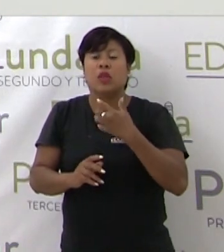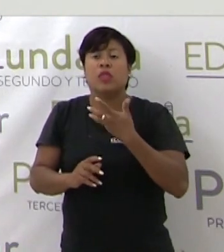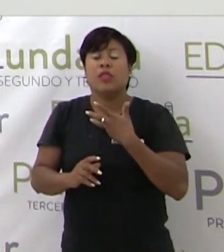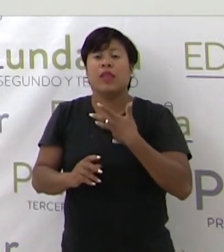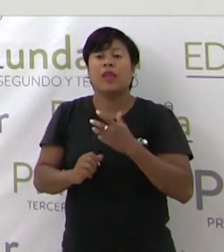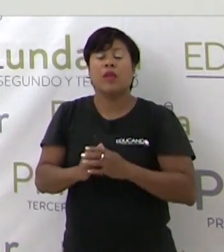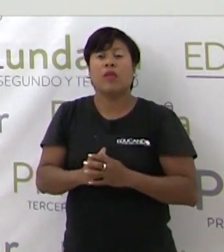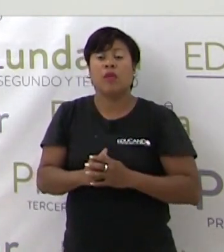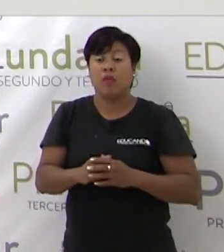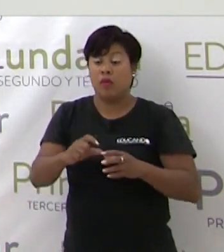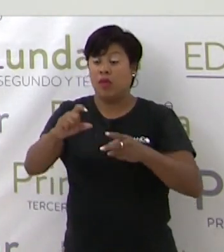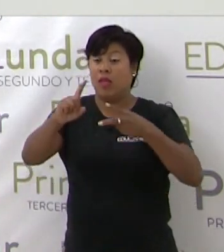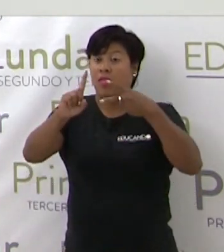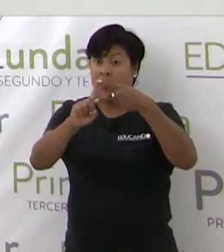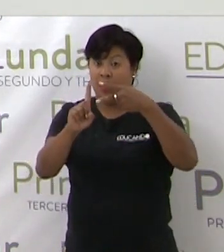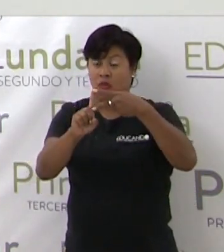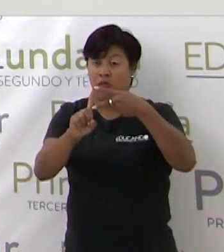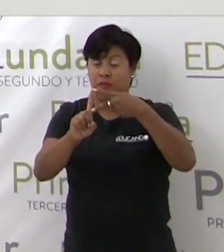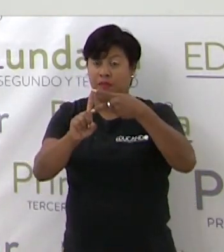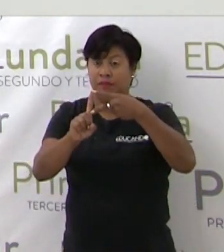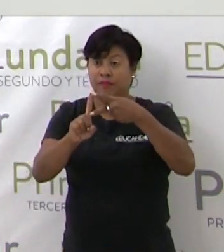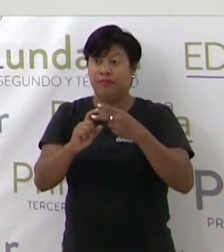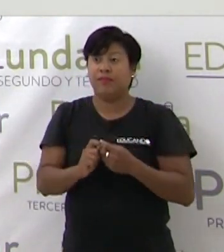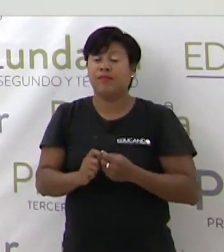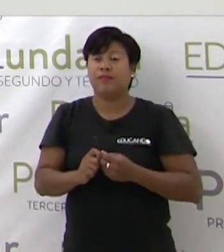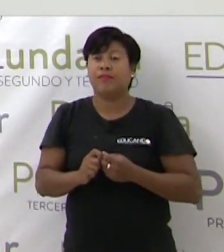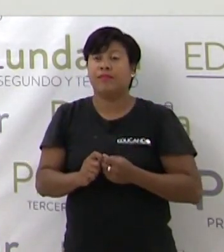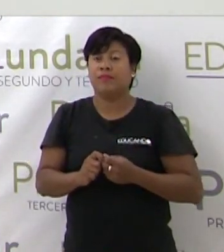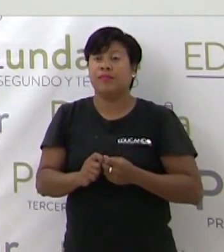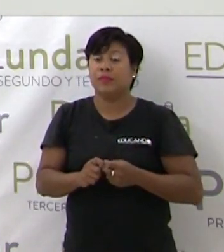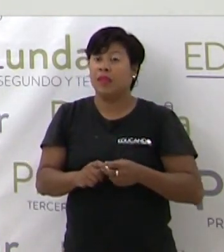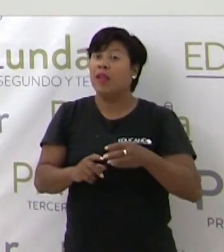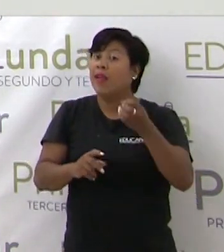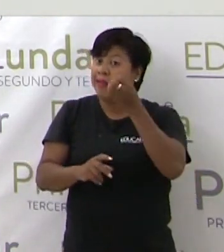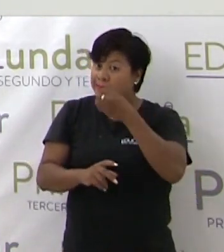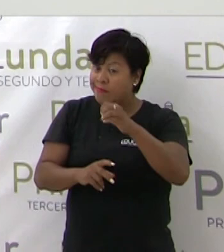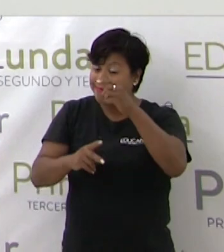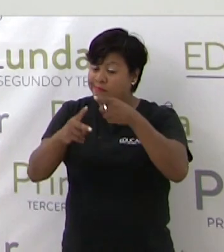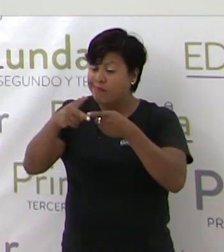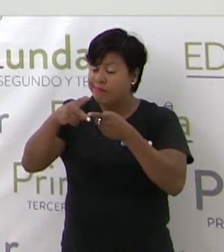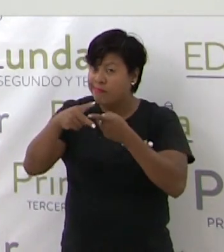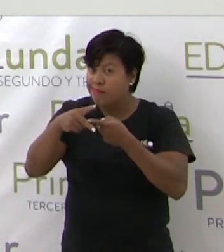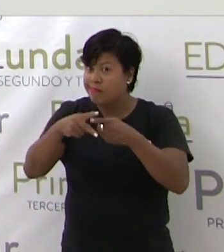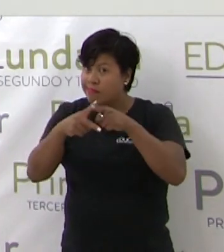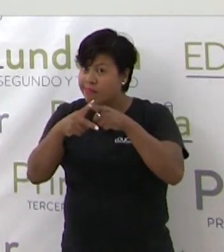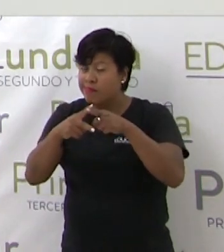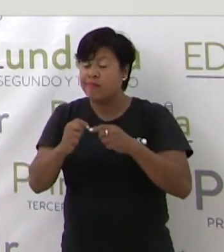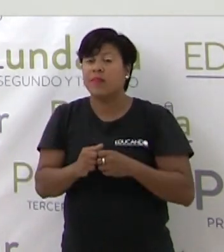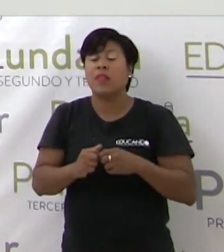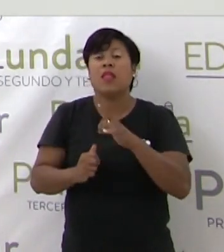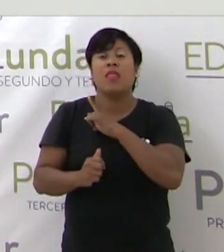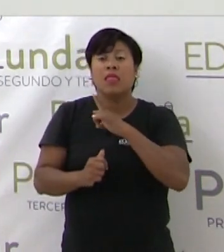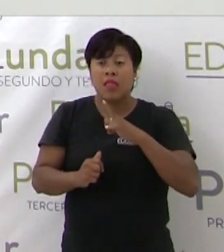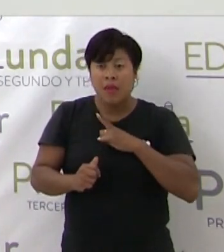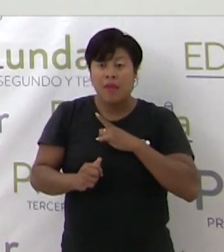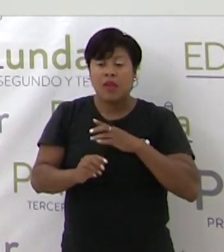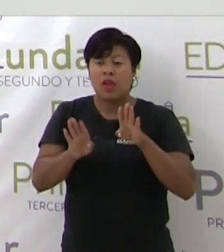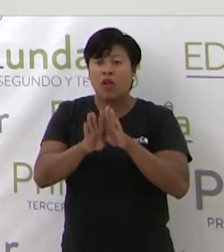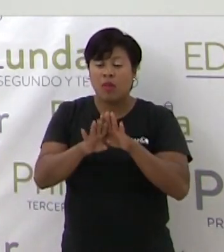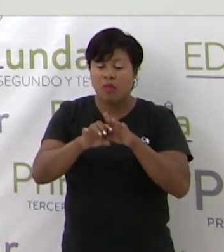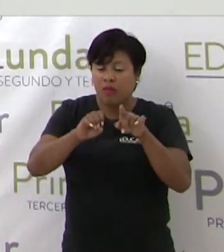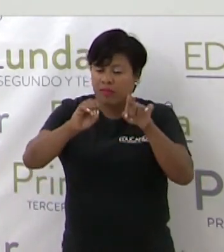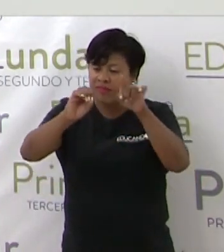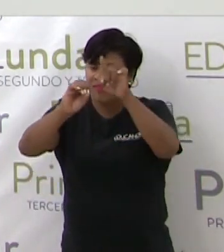el triángulo, sus ángulos o sus vértices tienen que tocar los